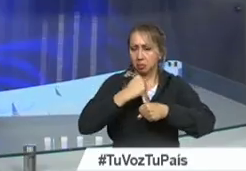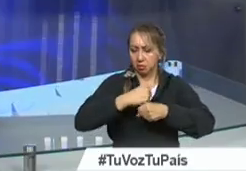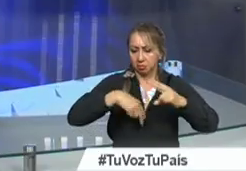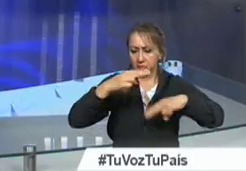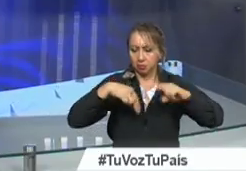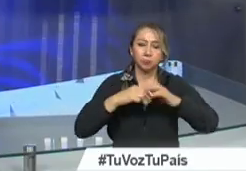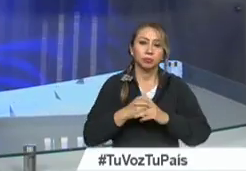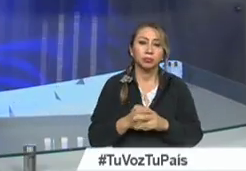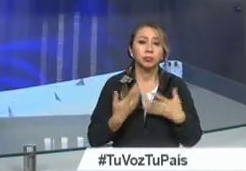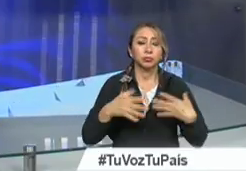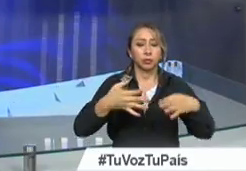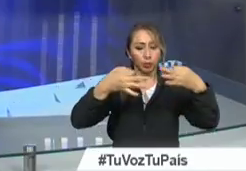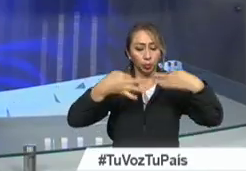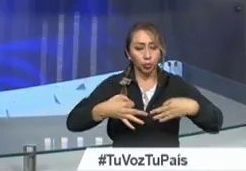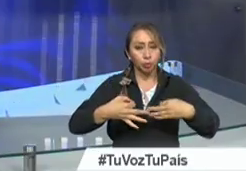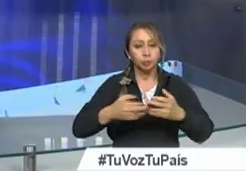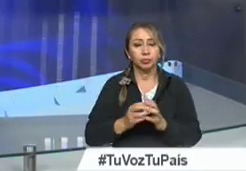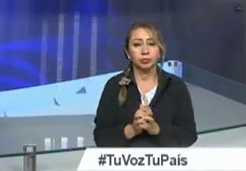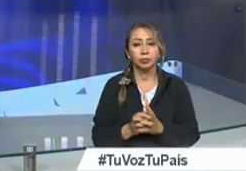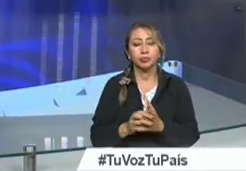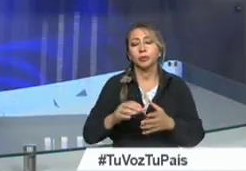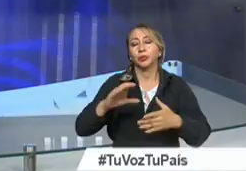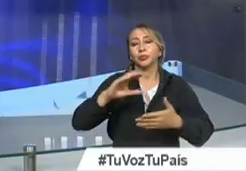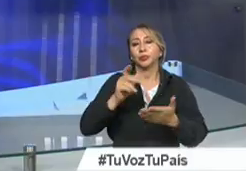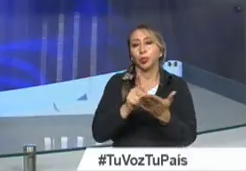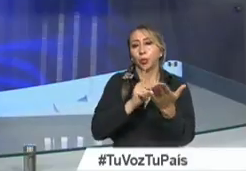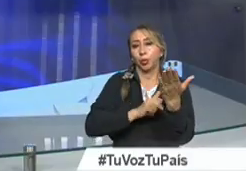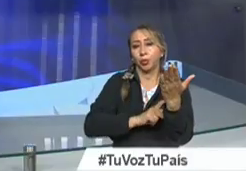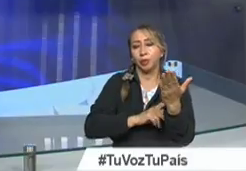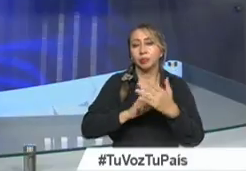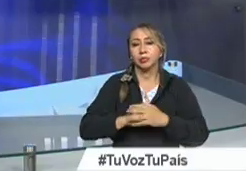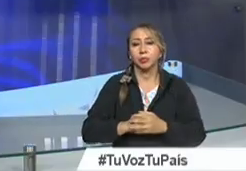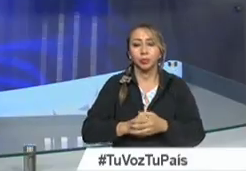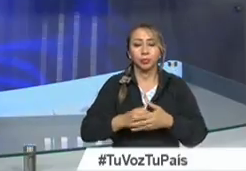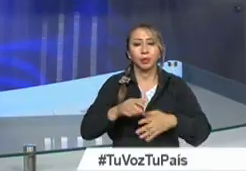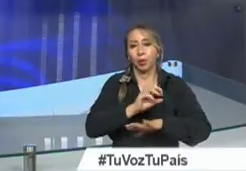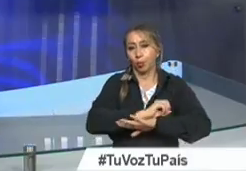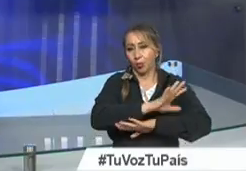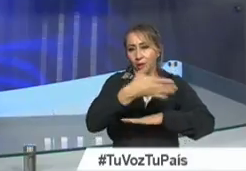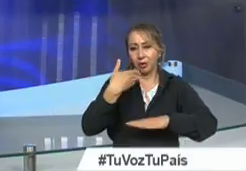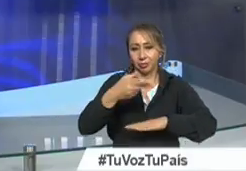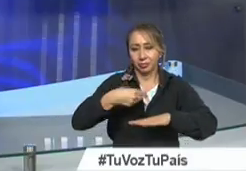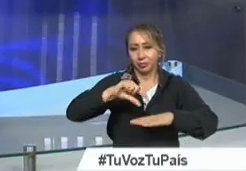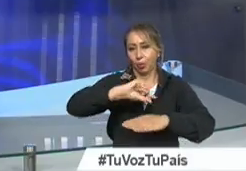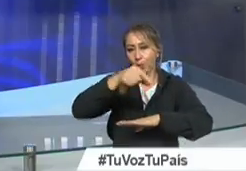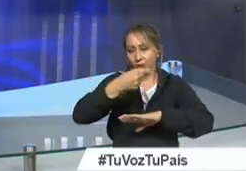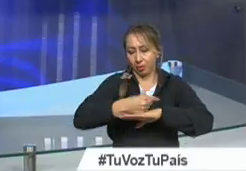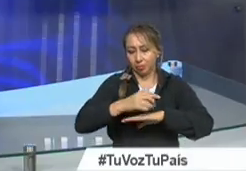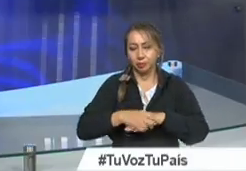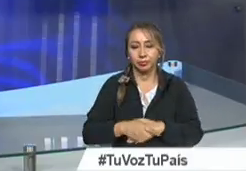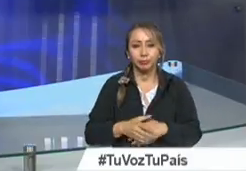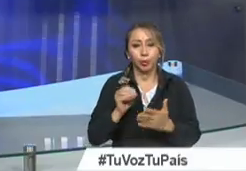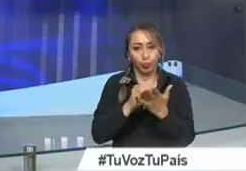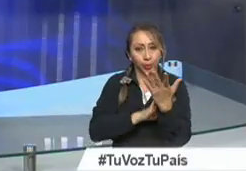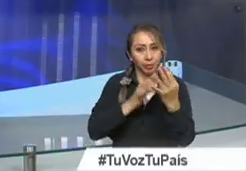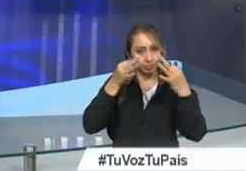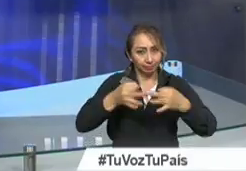cumplió con varias actividades en la provincia del guayas para constatar el avance de la construcción de varios proyectos